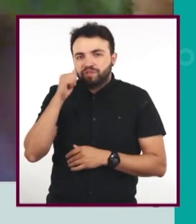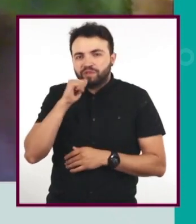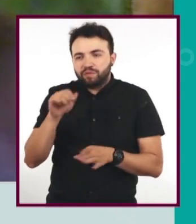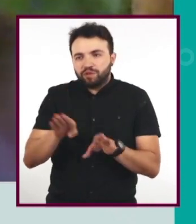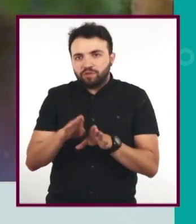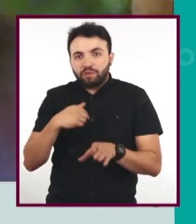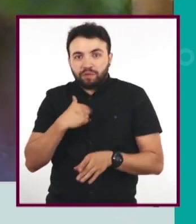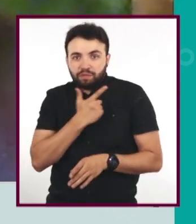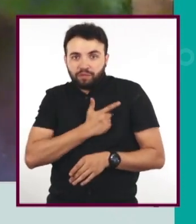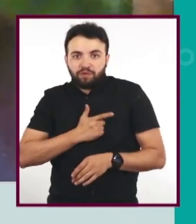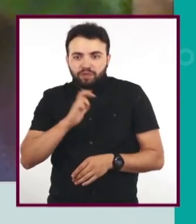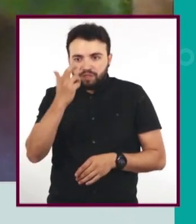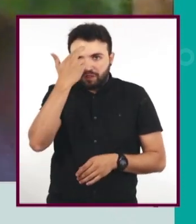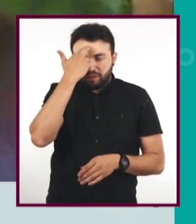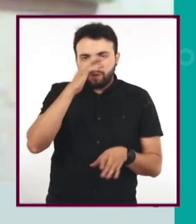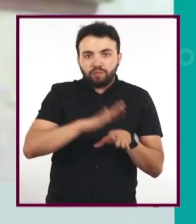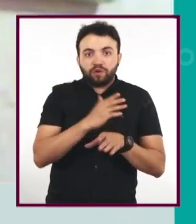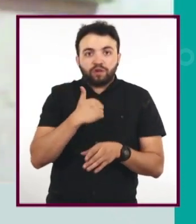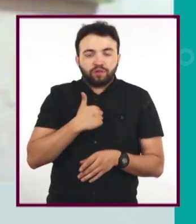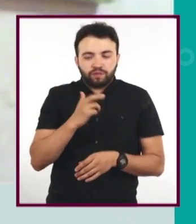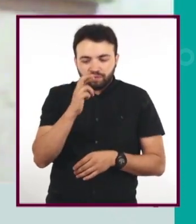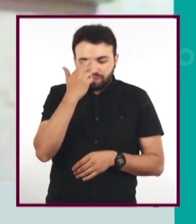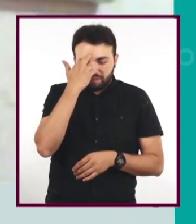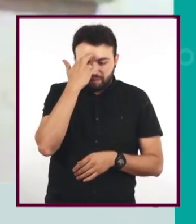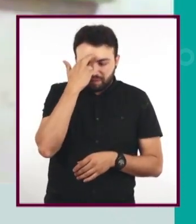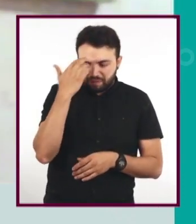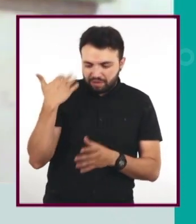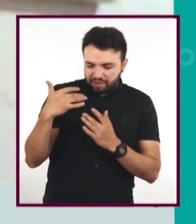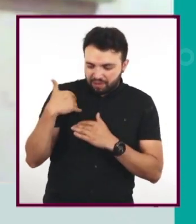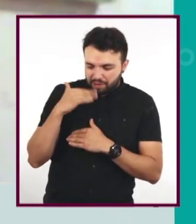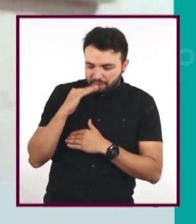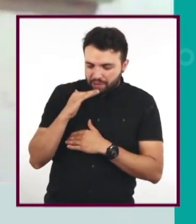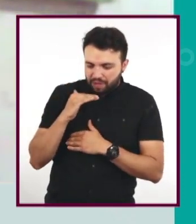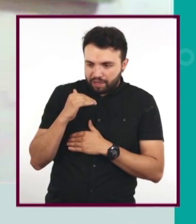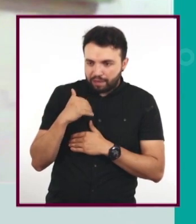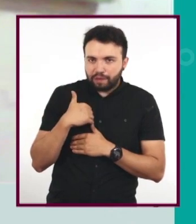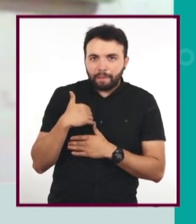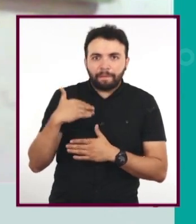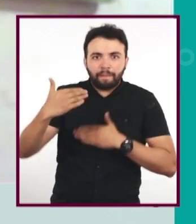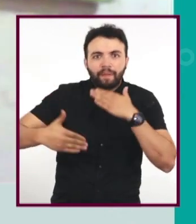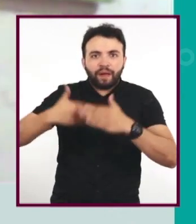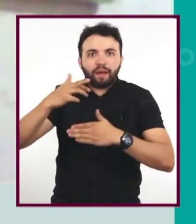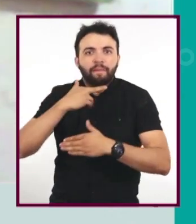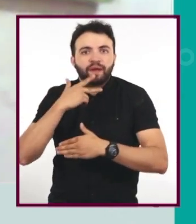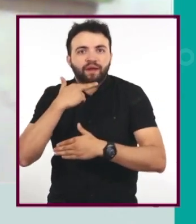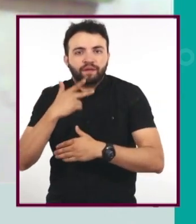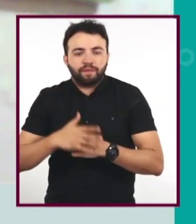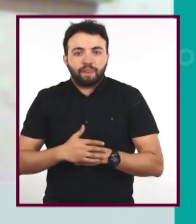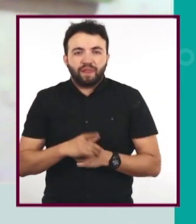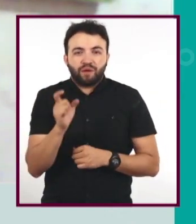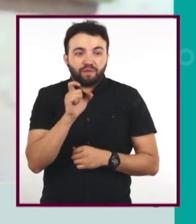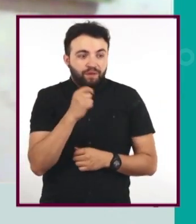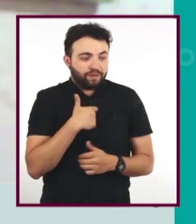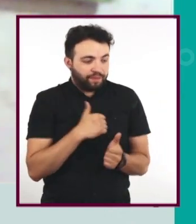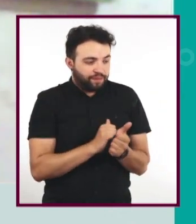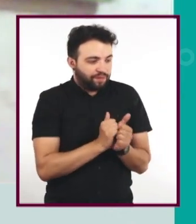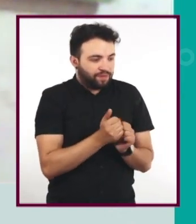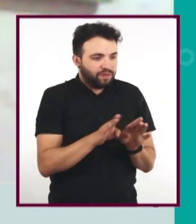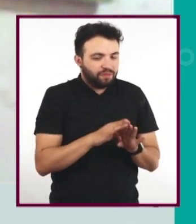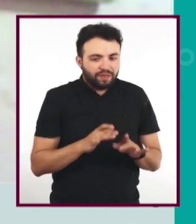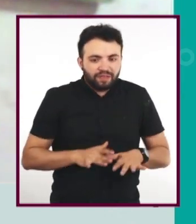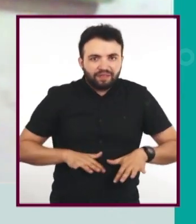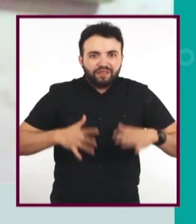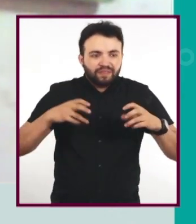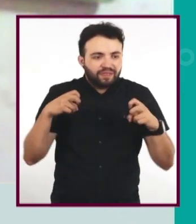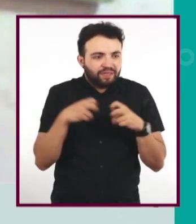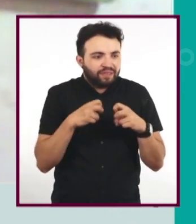y que más me motiva a seguir adelante. Cuando me siento en crisis, la verdad es que busco a esas personas que me hacen sentir